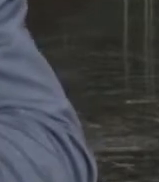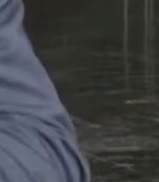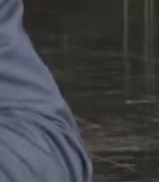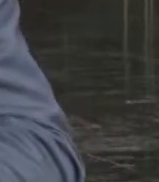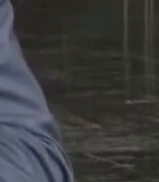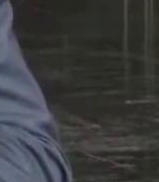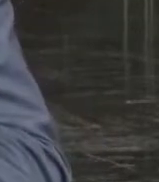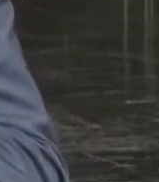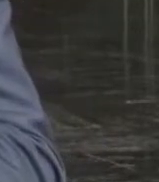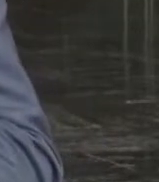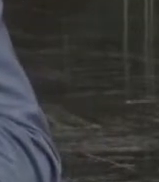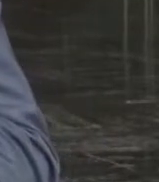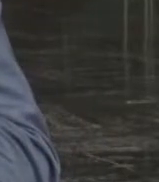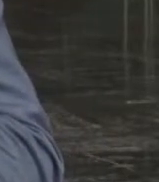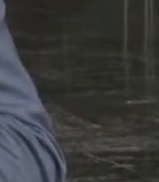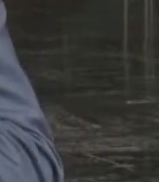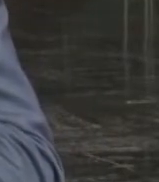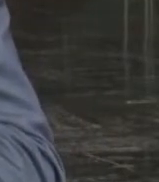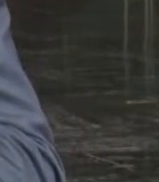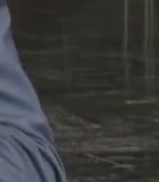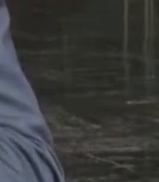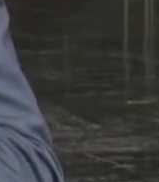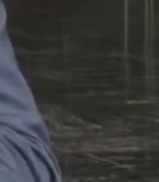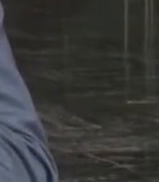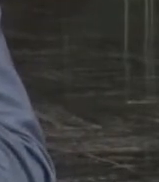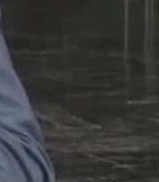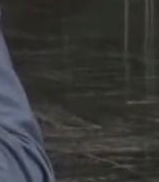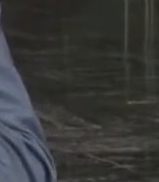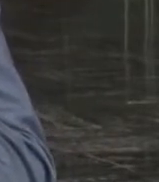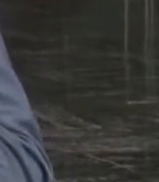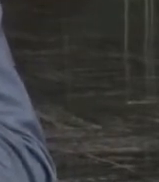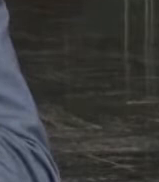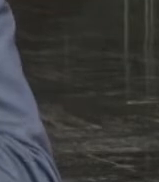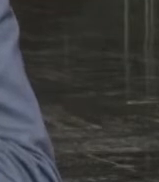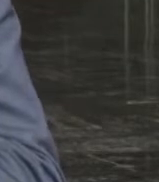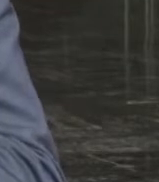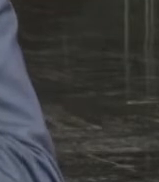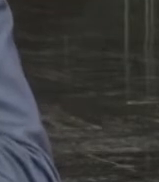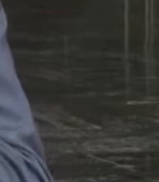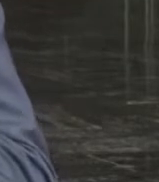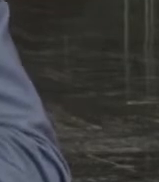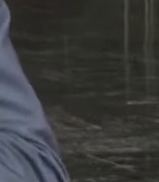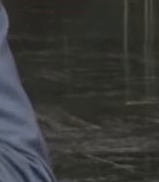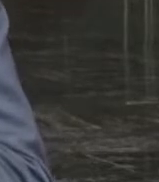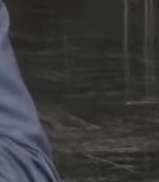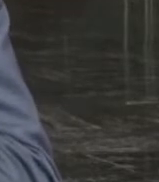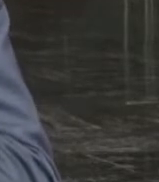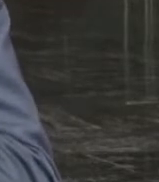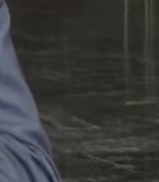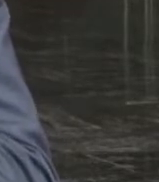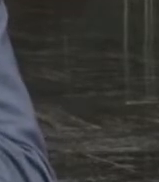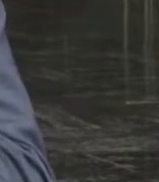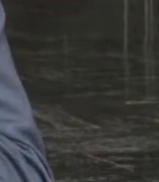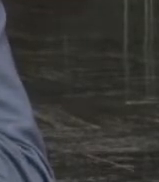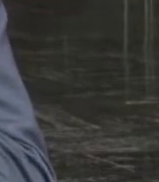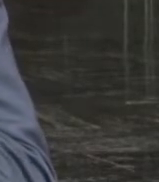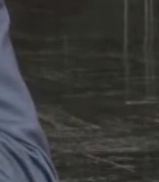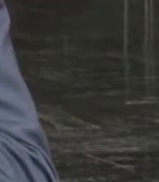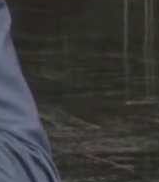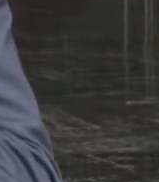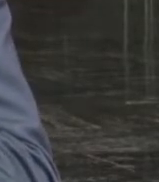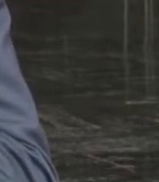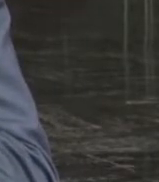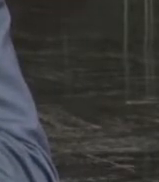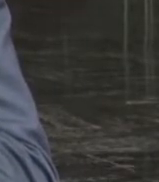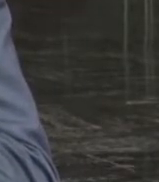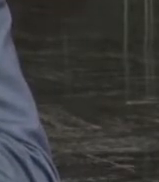Así es, ¿qué tal? Buenas tardes. El movimiento Alianza País y la dirección nacional afín al expresidente Rafael Correa se prepara para lo